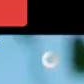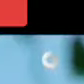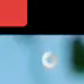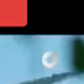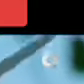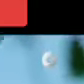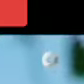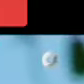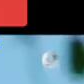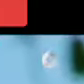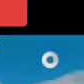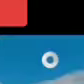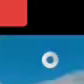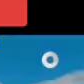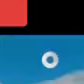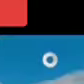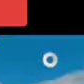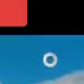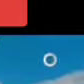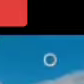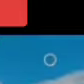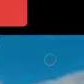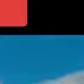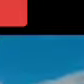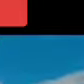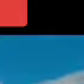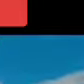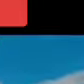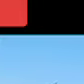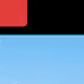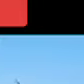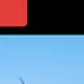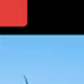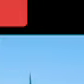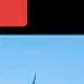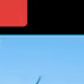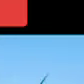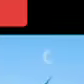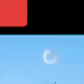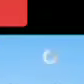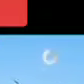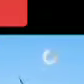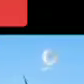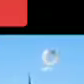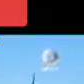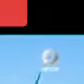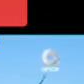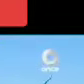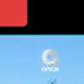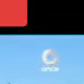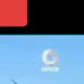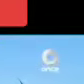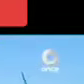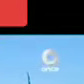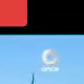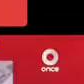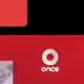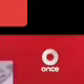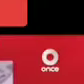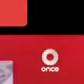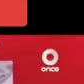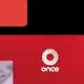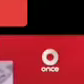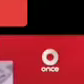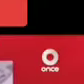Oaxaca argumentó que se trató de beneficiar a la región del Istmo, donde las empresas pagan derechos, no impuestos.